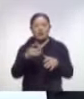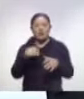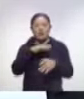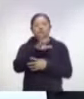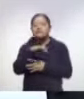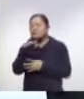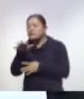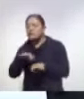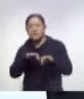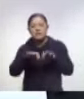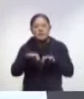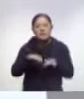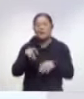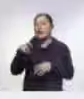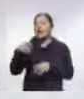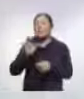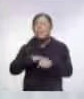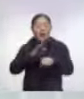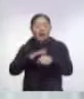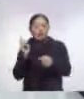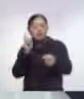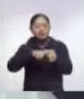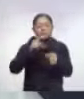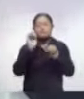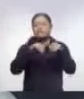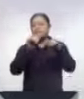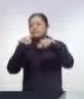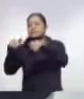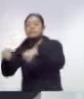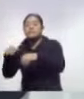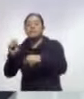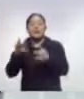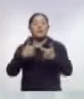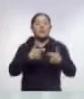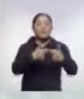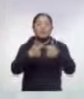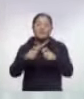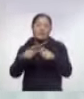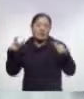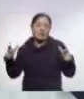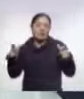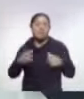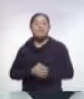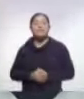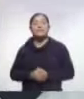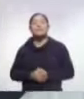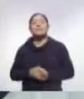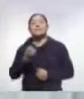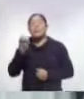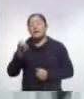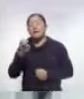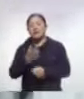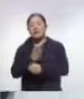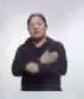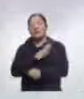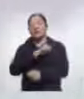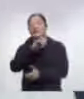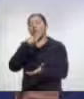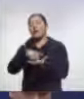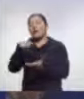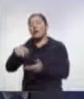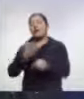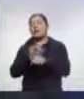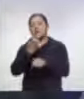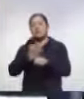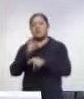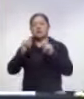dinámica económica. Lo anterior durante la plenaria de la Asamblea Nacional de la Coparmex, que tuvo como sede el Estado.